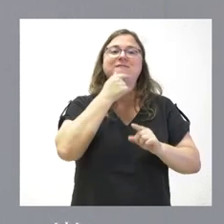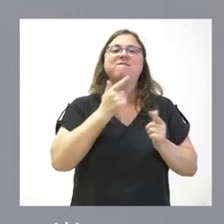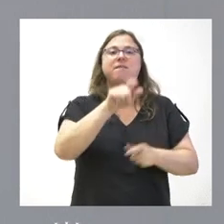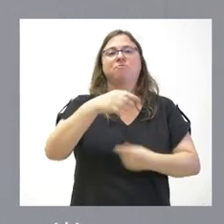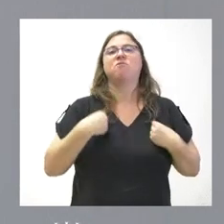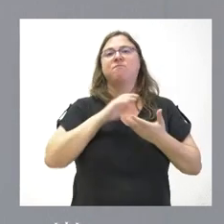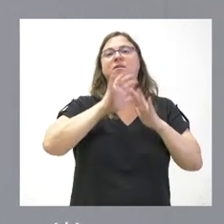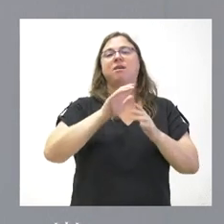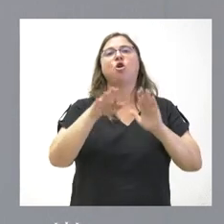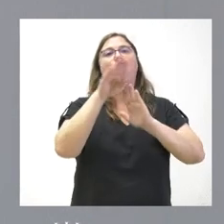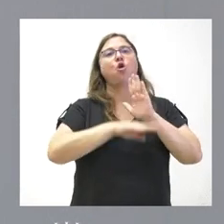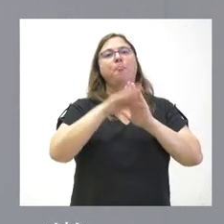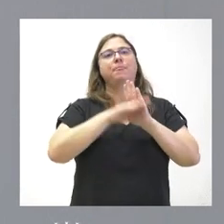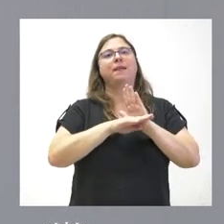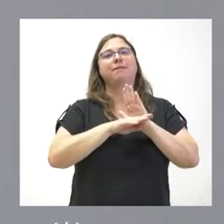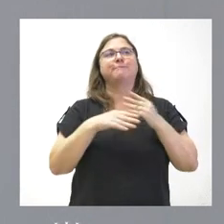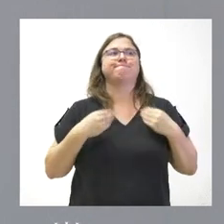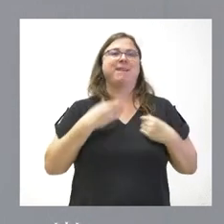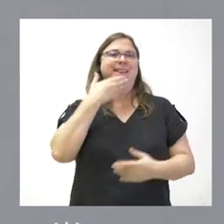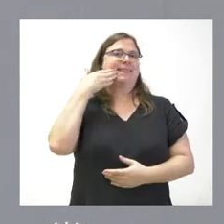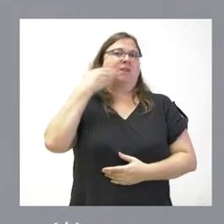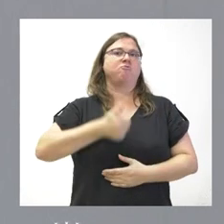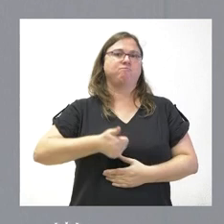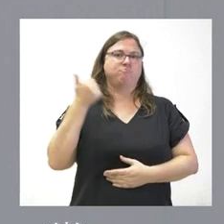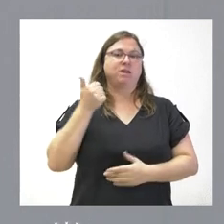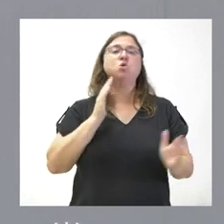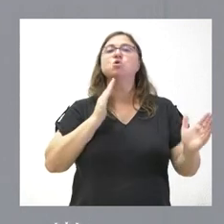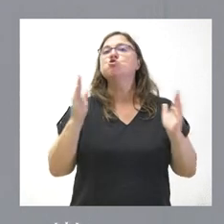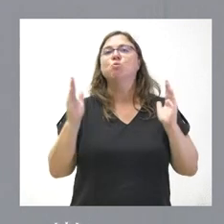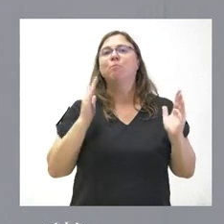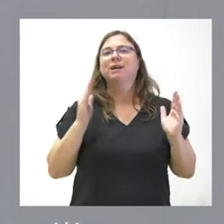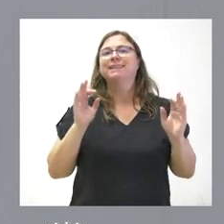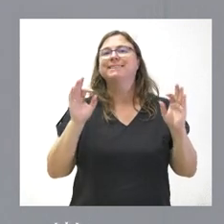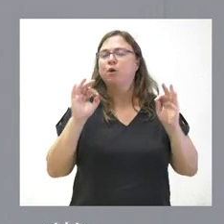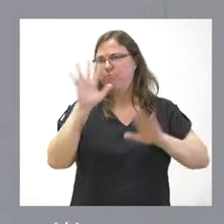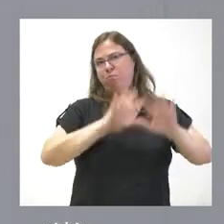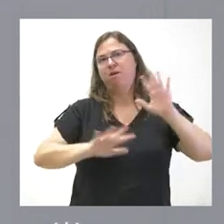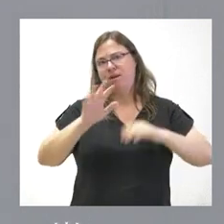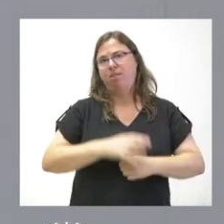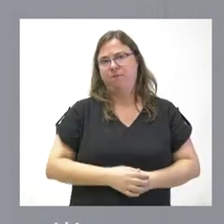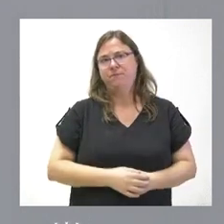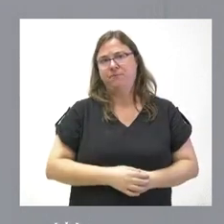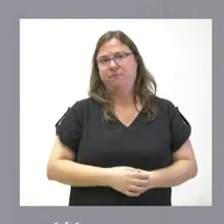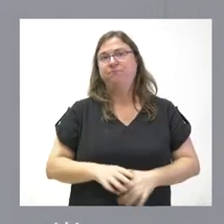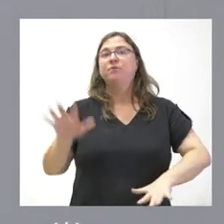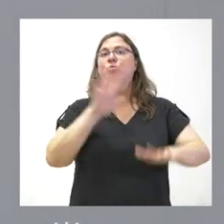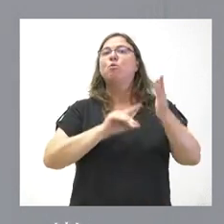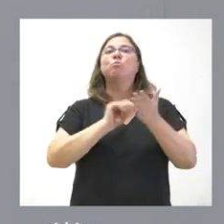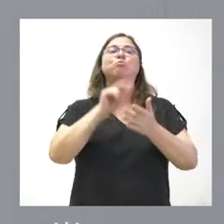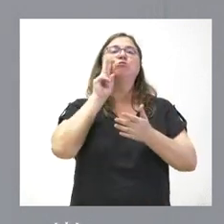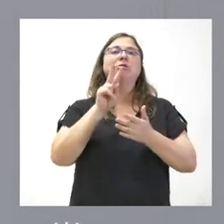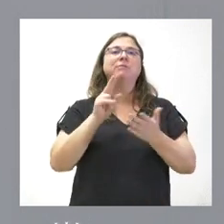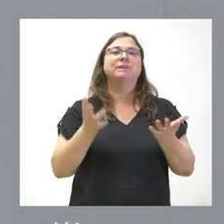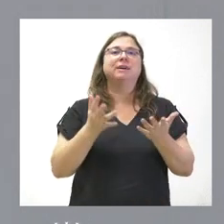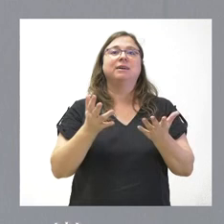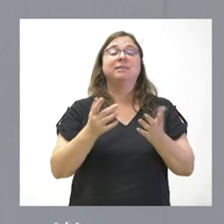tener unas condiciones de vida más dignas en un momento tan complicado desde el punto de vista de la subida